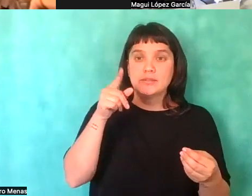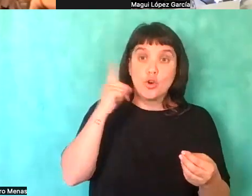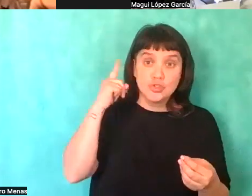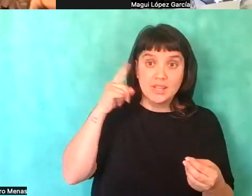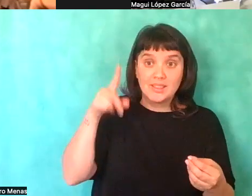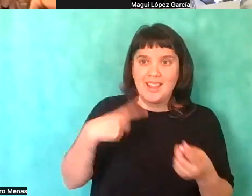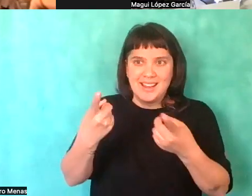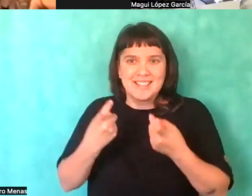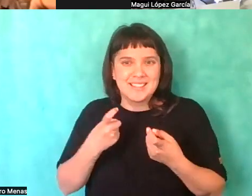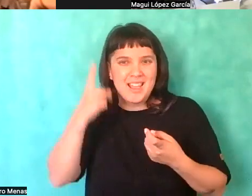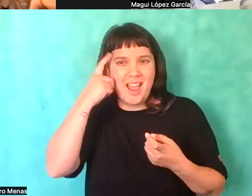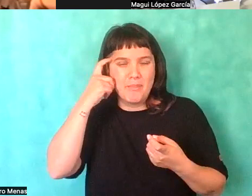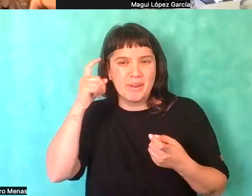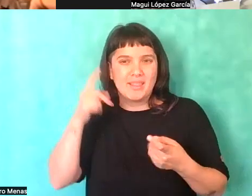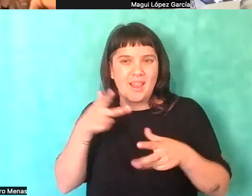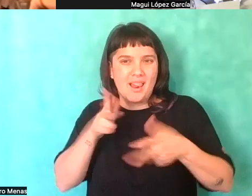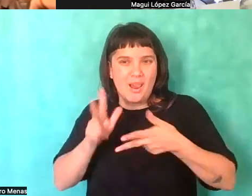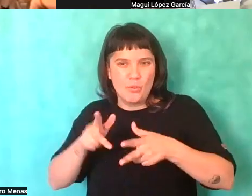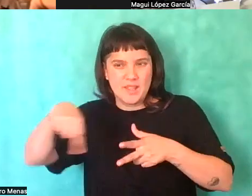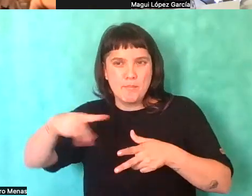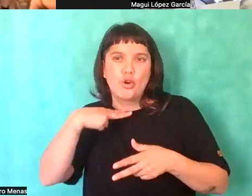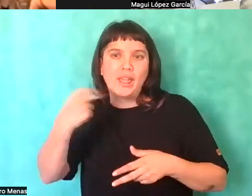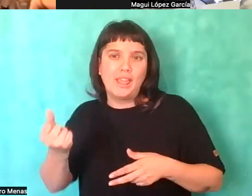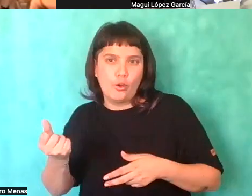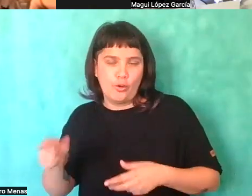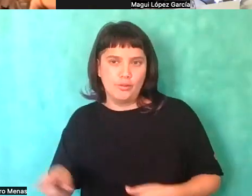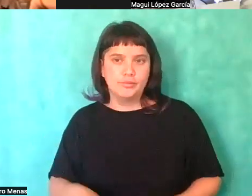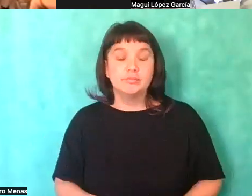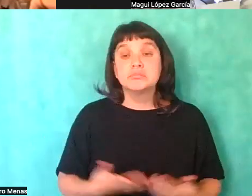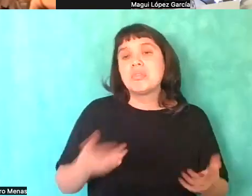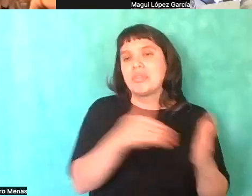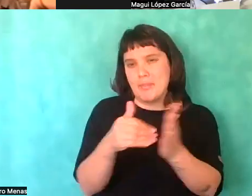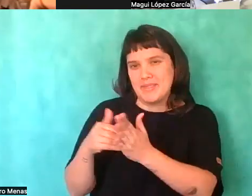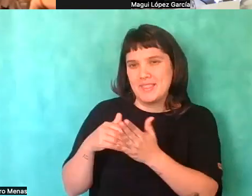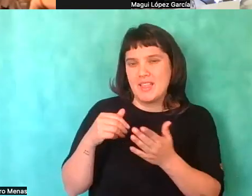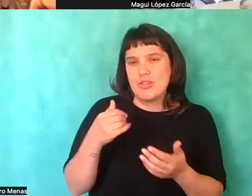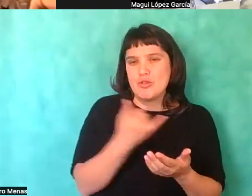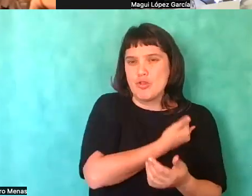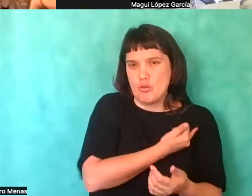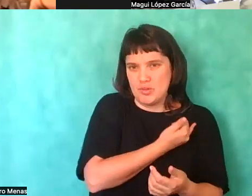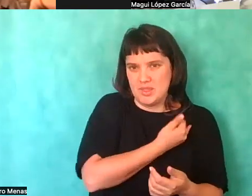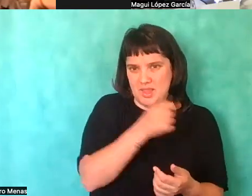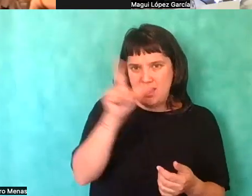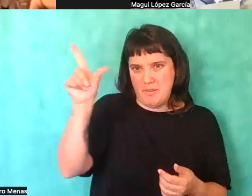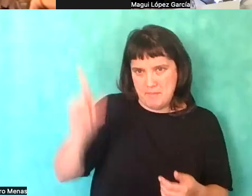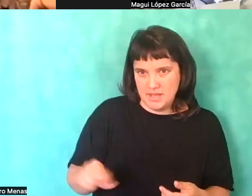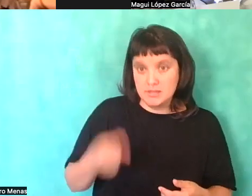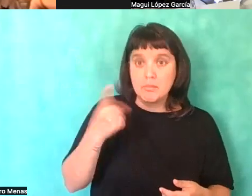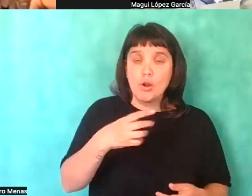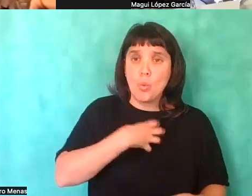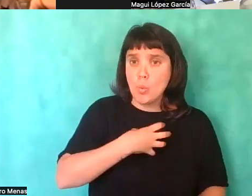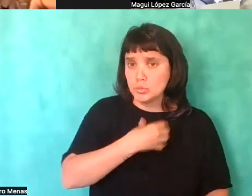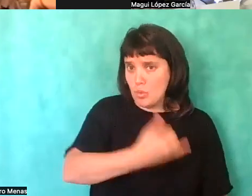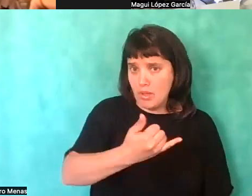lengua. Entonces, bueno, eso va a variar igual dependiendo de dónde estés en el país, pero bueno, existen cursos. Yo lo que